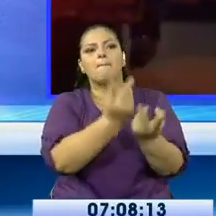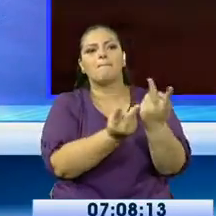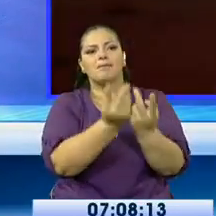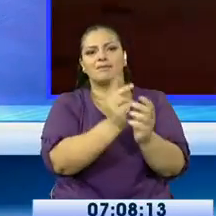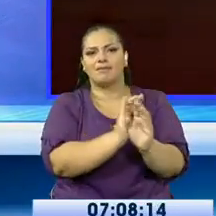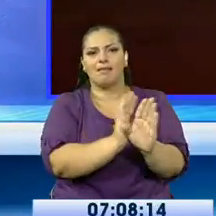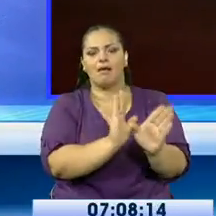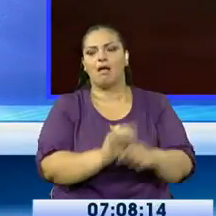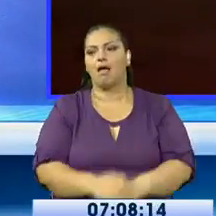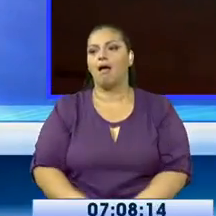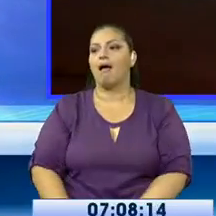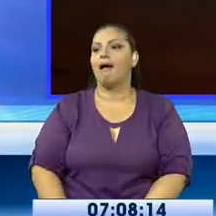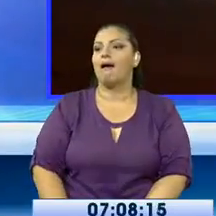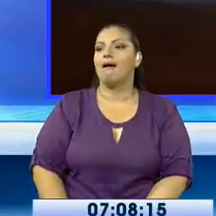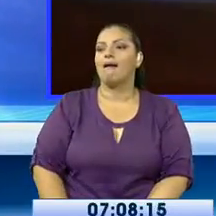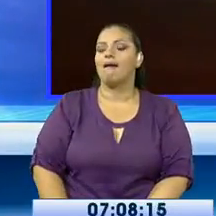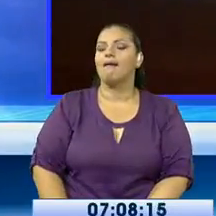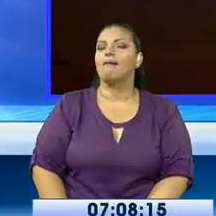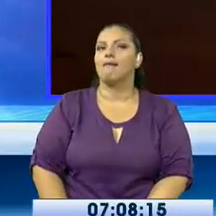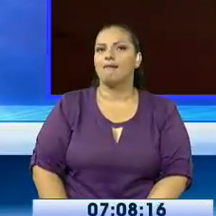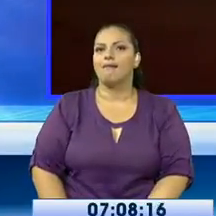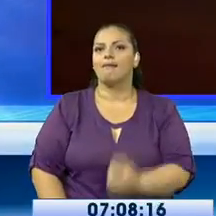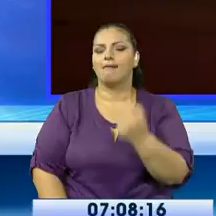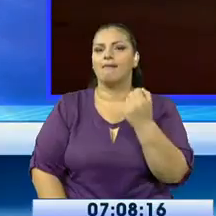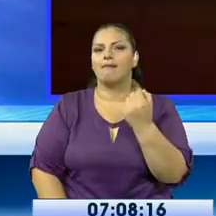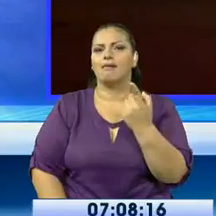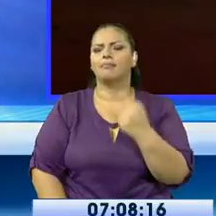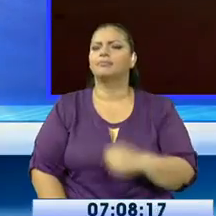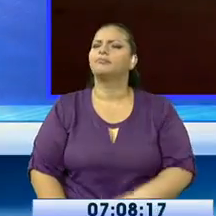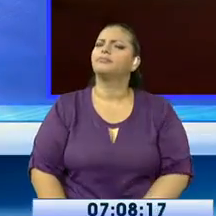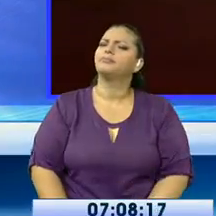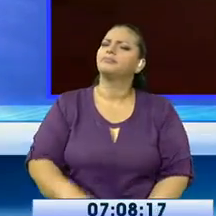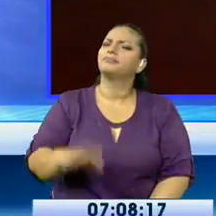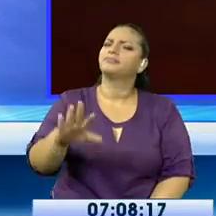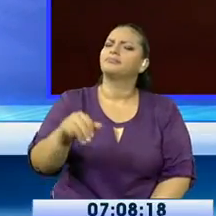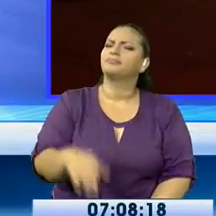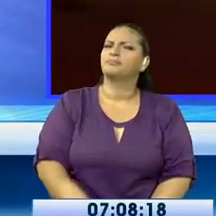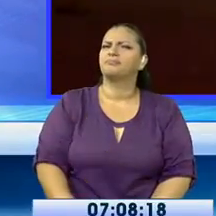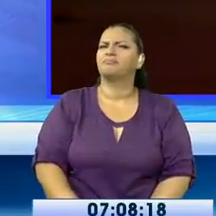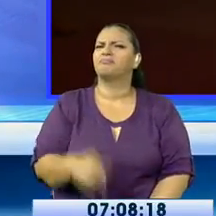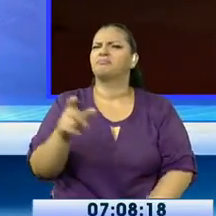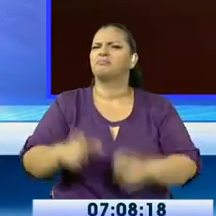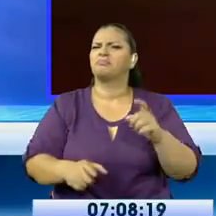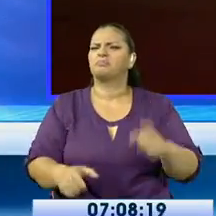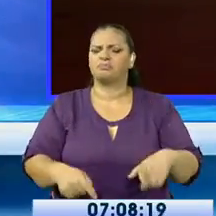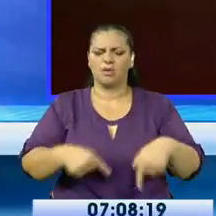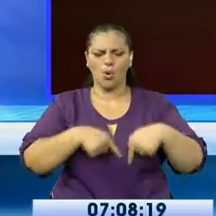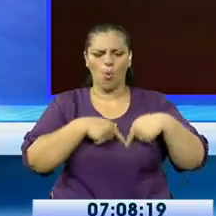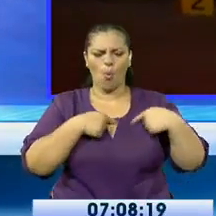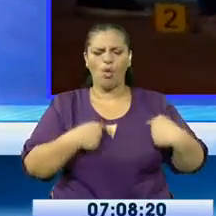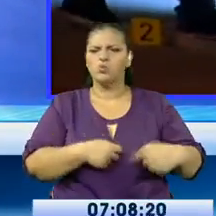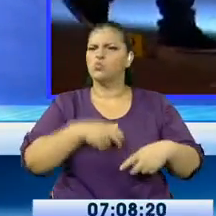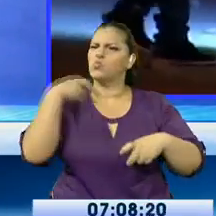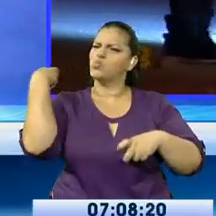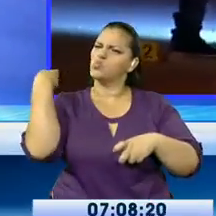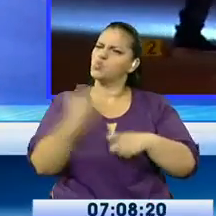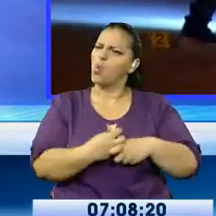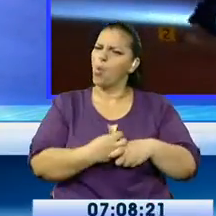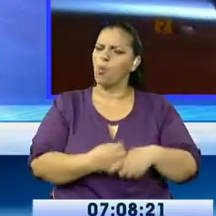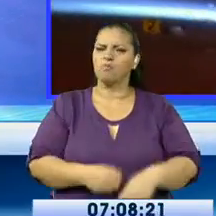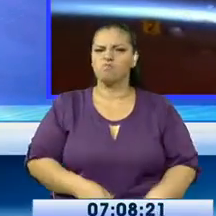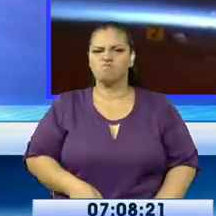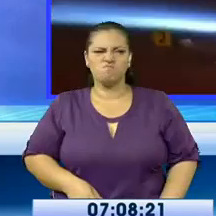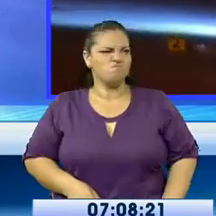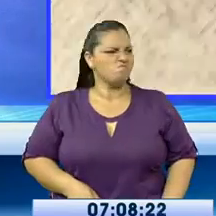finalizar, ¿qué opina? ¿Cómo el corazón de muchas personas se ha endurecido asesinar a una mujer en estado de